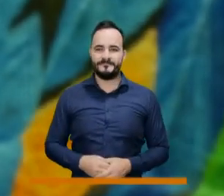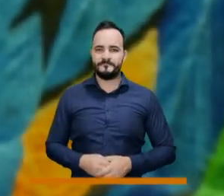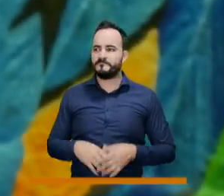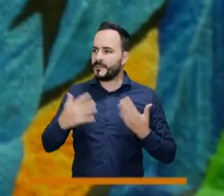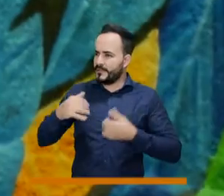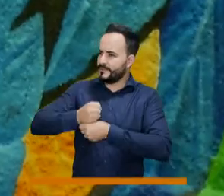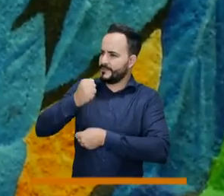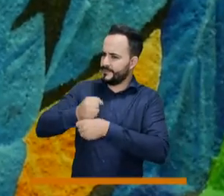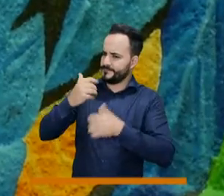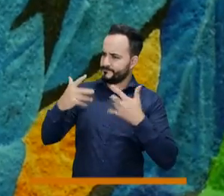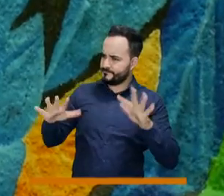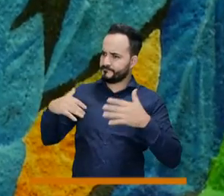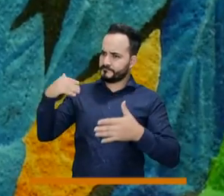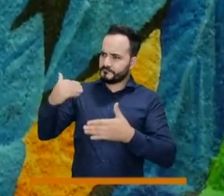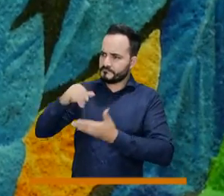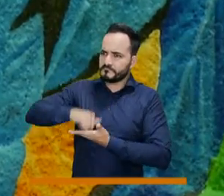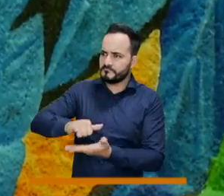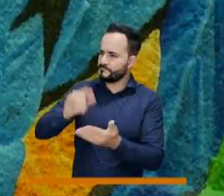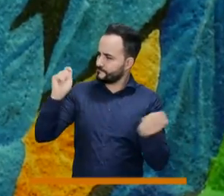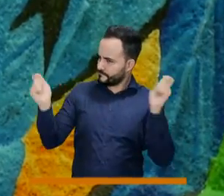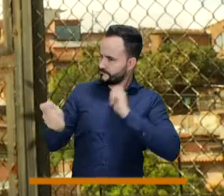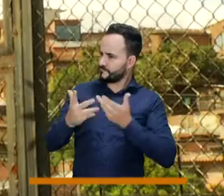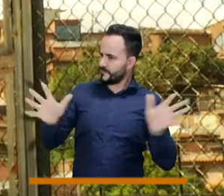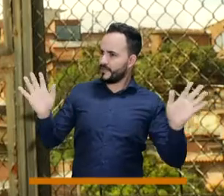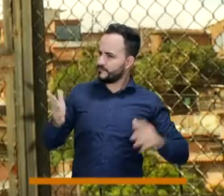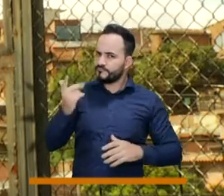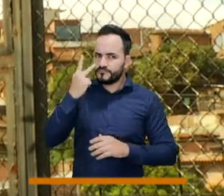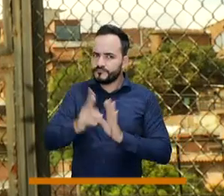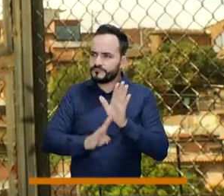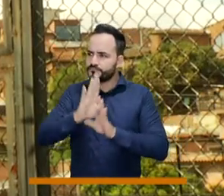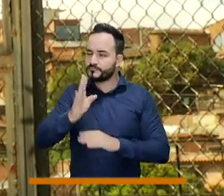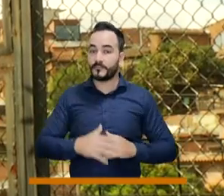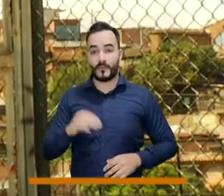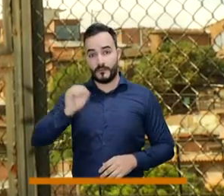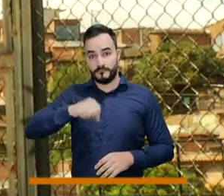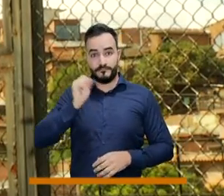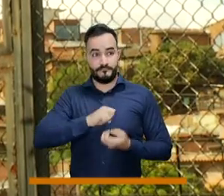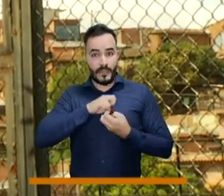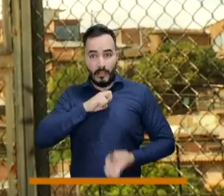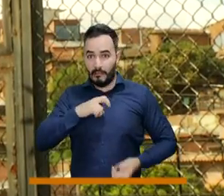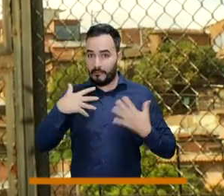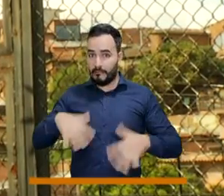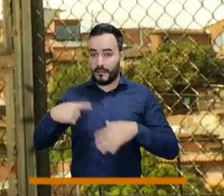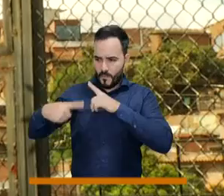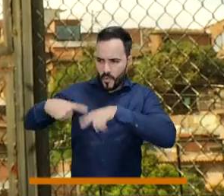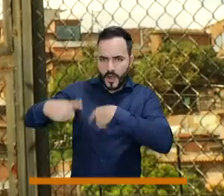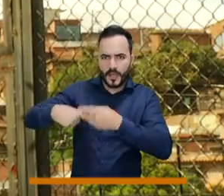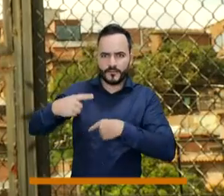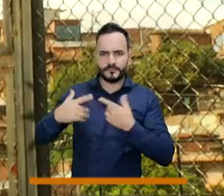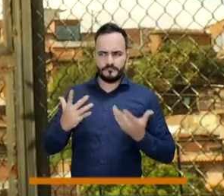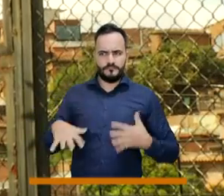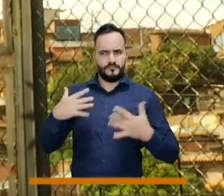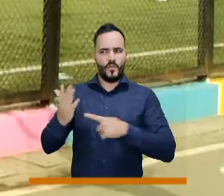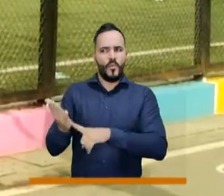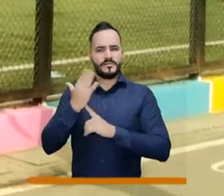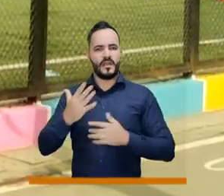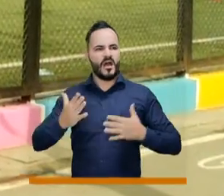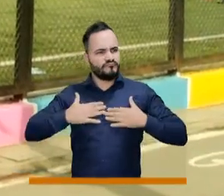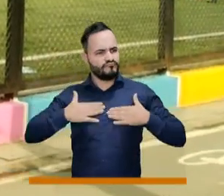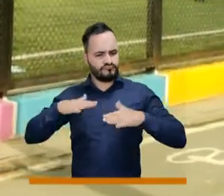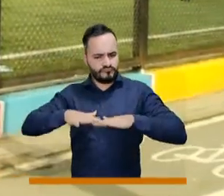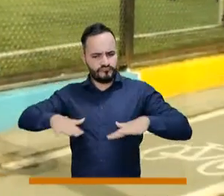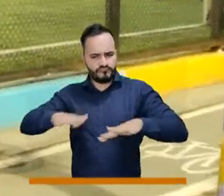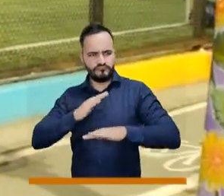venas, la verdad. Han cambiado la forma de trabajar. Concejal, ¿cómo ve usted este desarrollo? Esto es impresionante, porque Moravia es de verdad